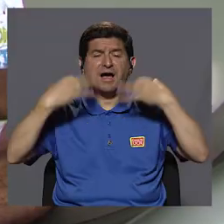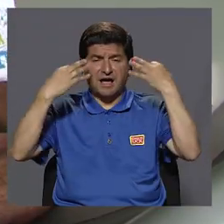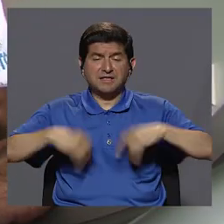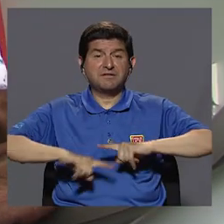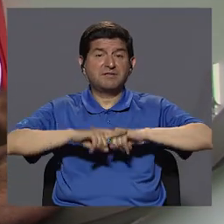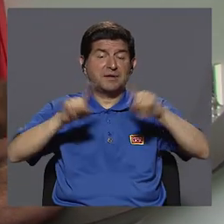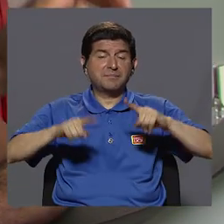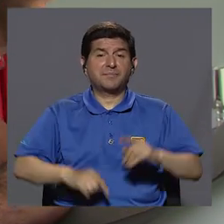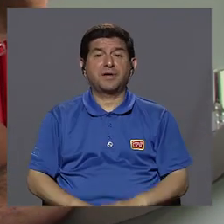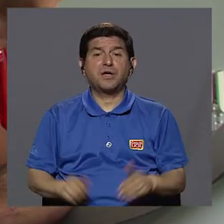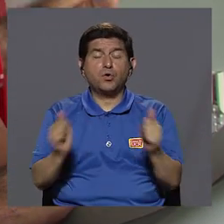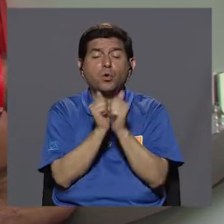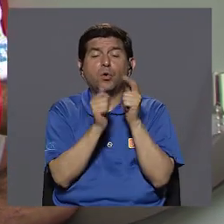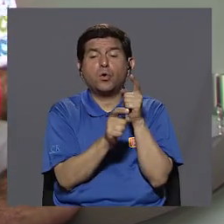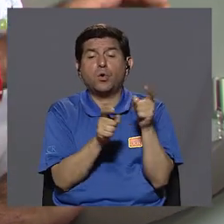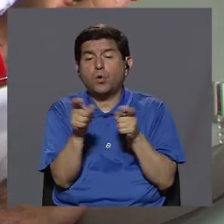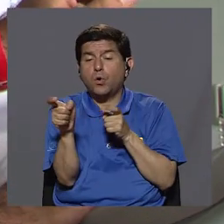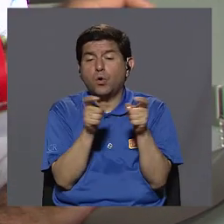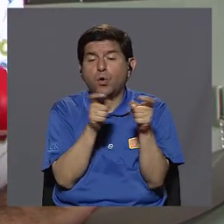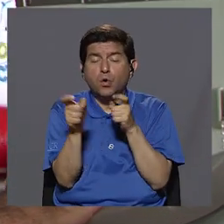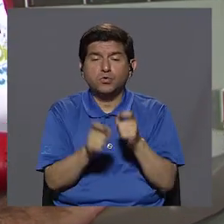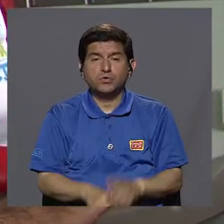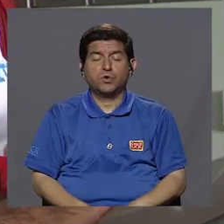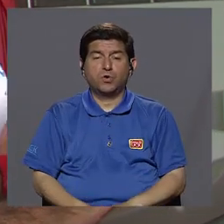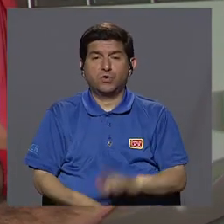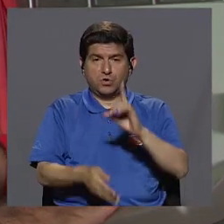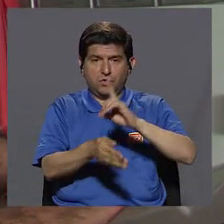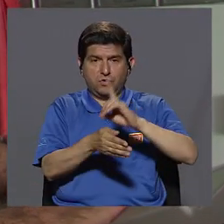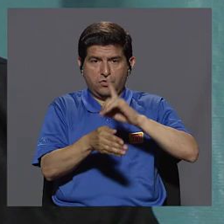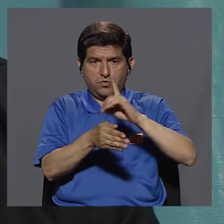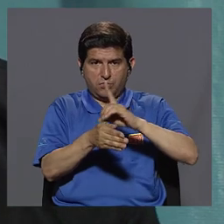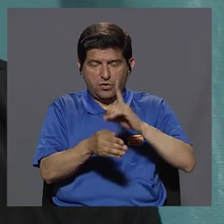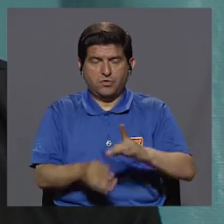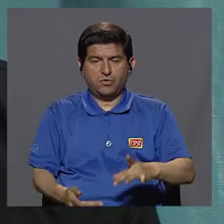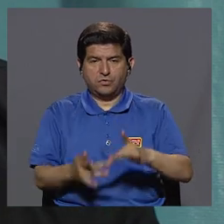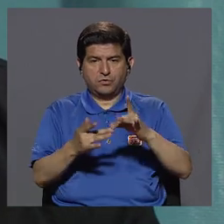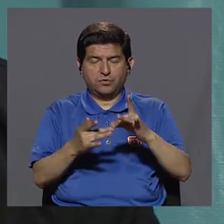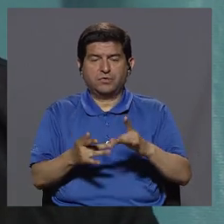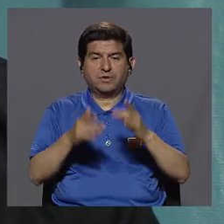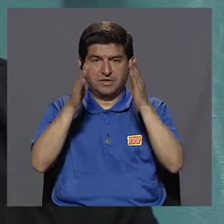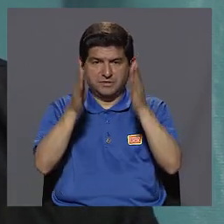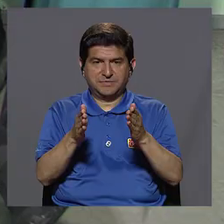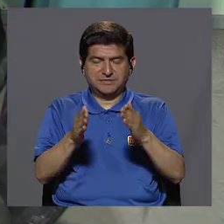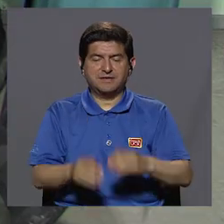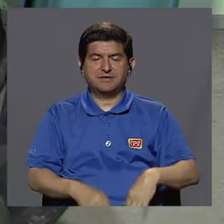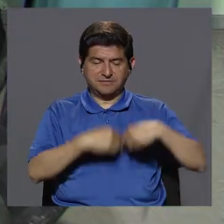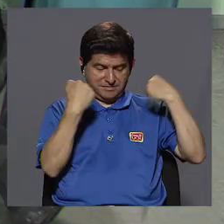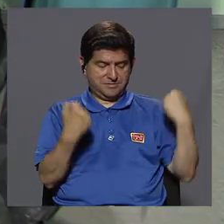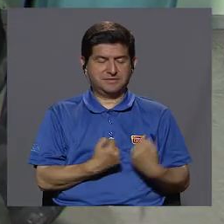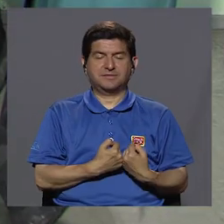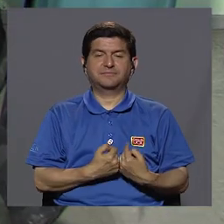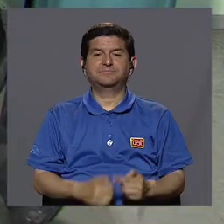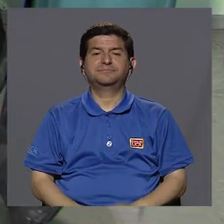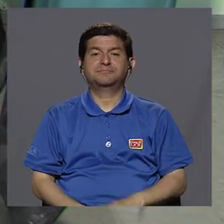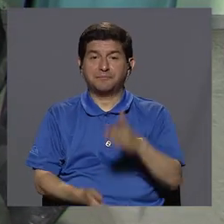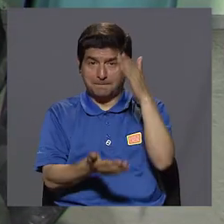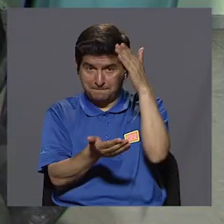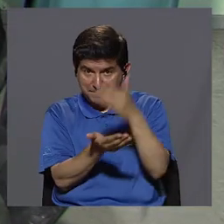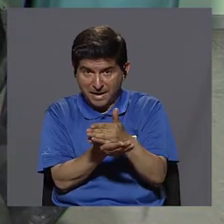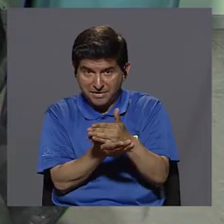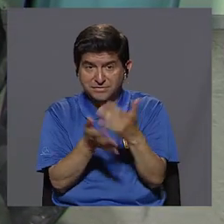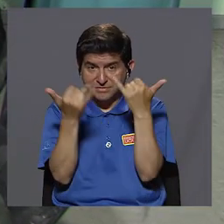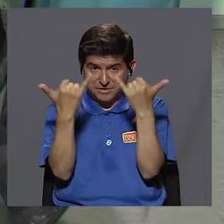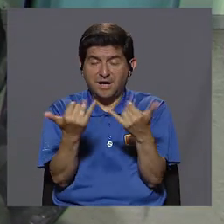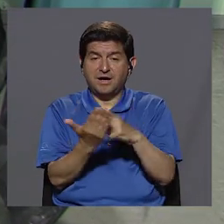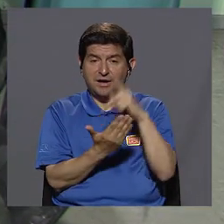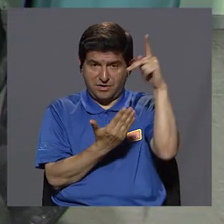físico pero bajo control estricto de cardiología y de los especialistas en la materia entonces vamos a hacer una pequeña pausa